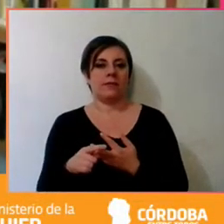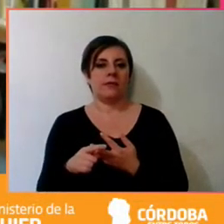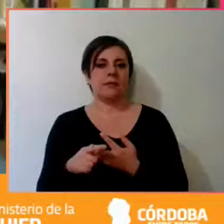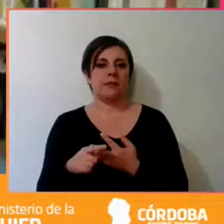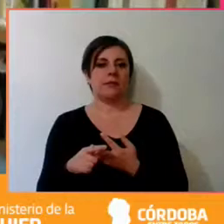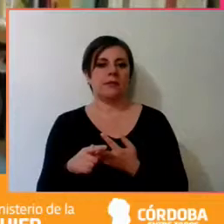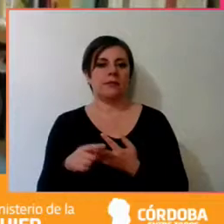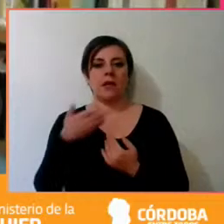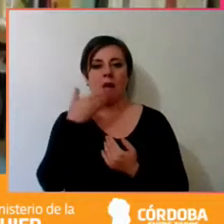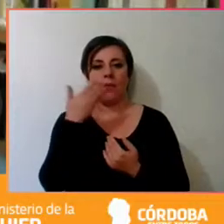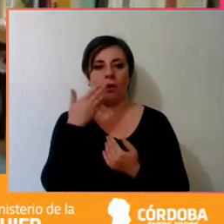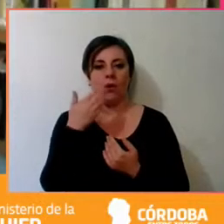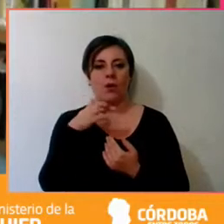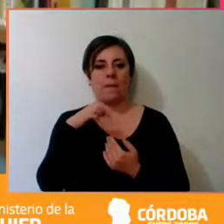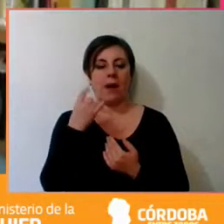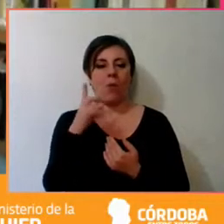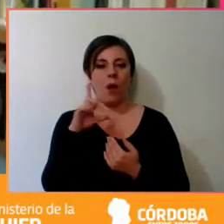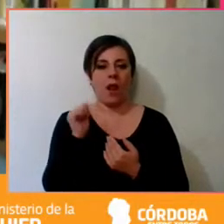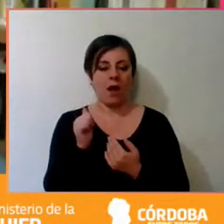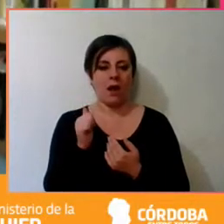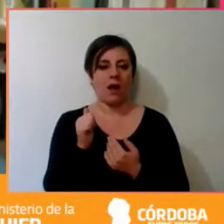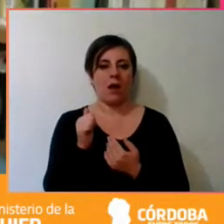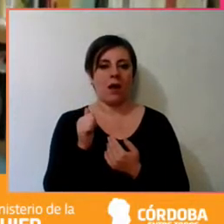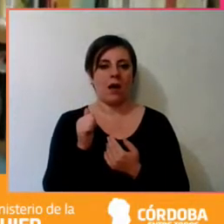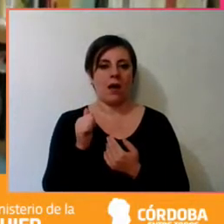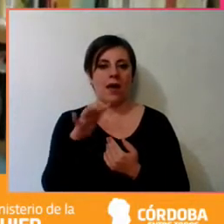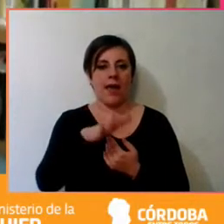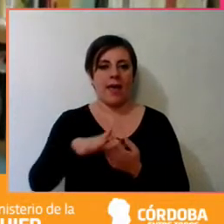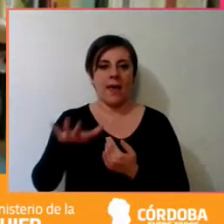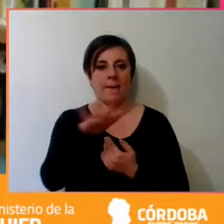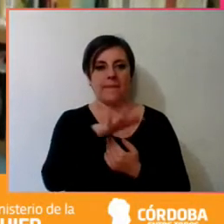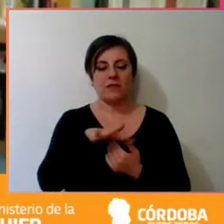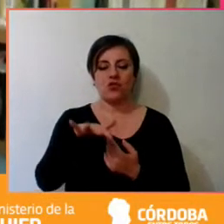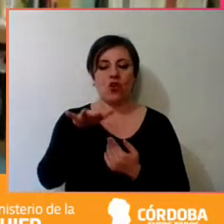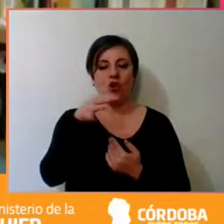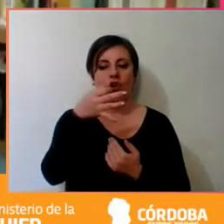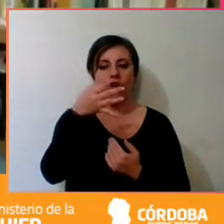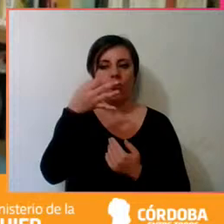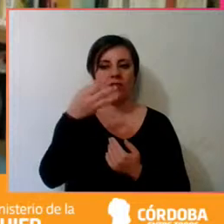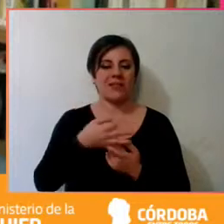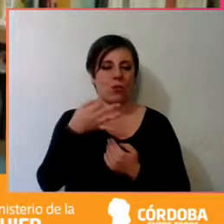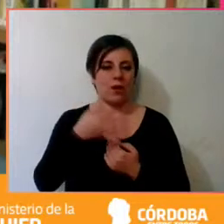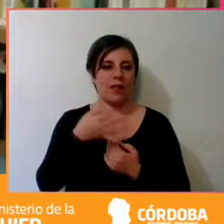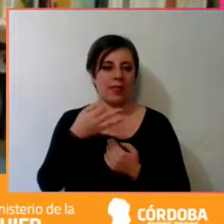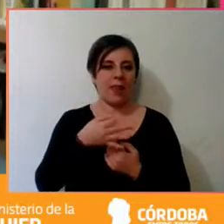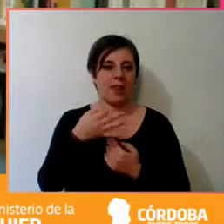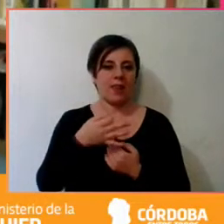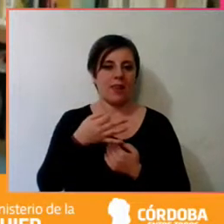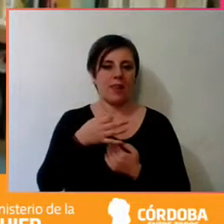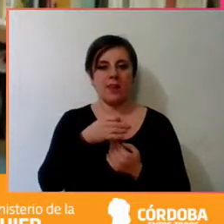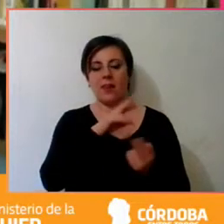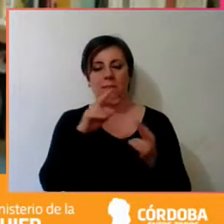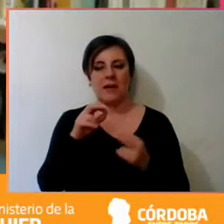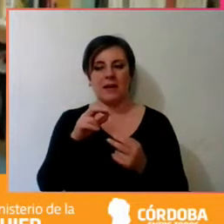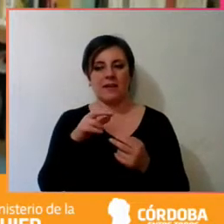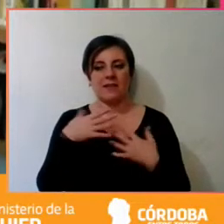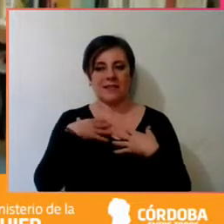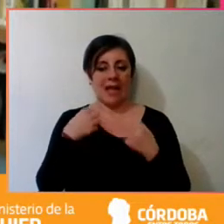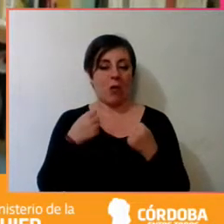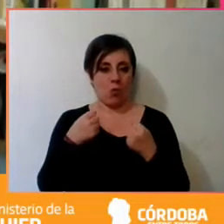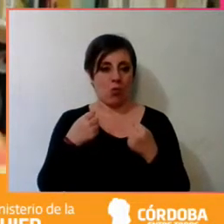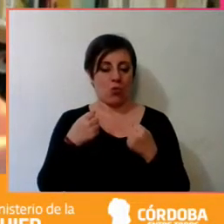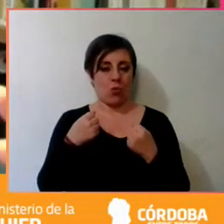de los que habló Paola, espacios de seguridad también en términos sanitarios, ¿sí? Pero hay